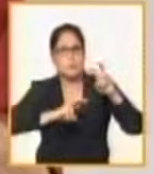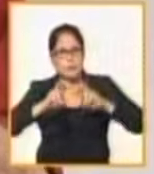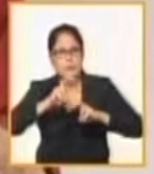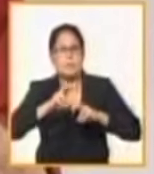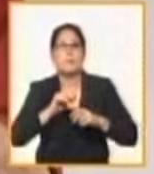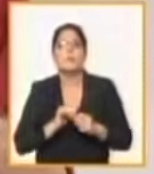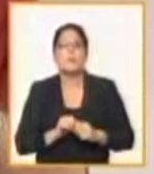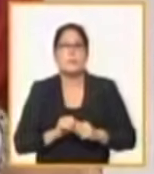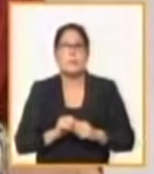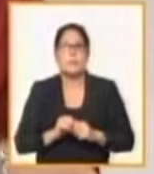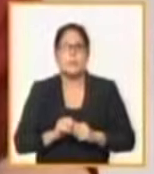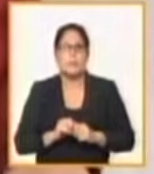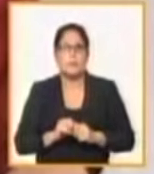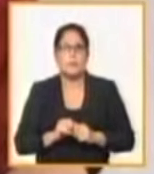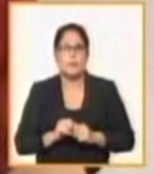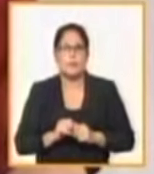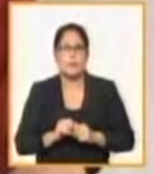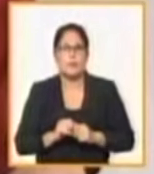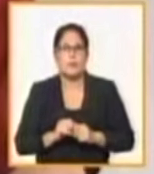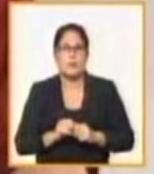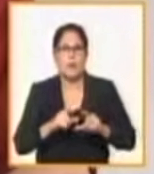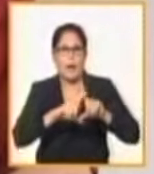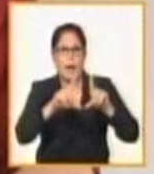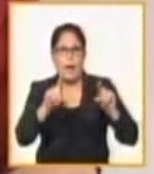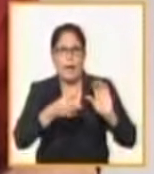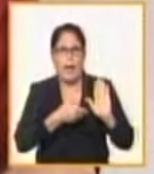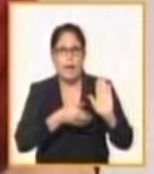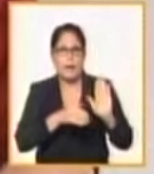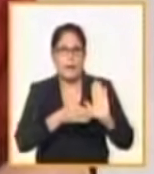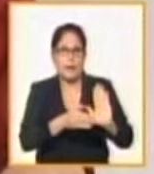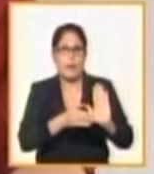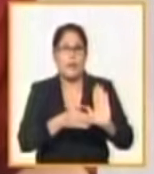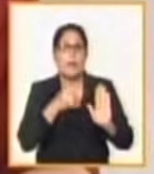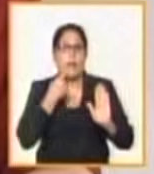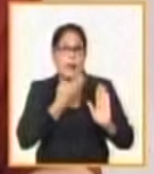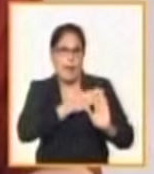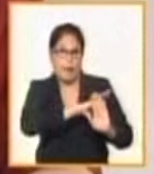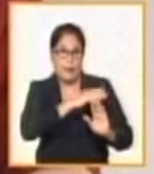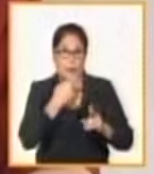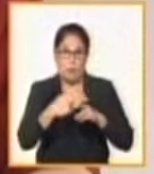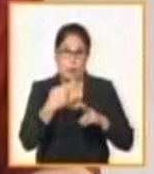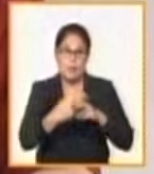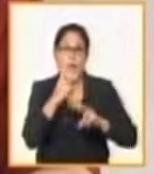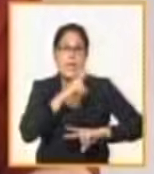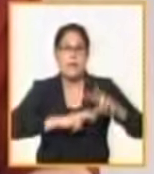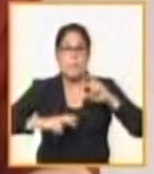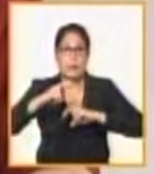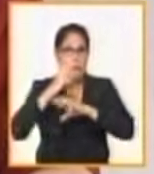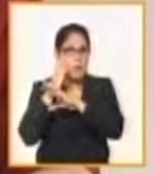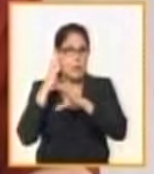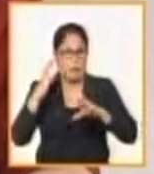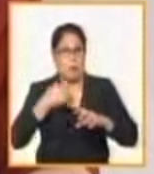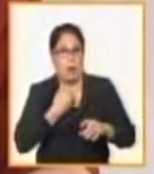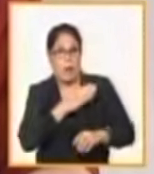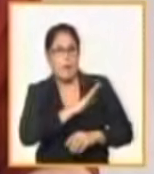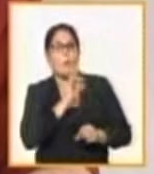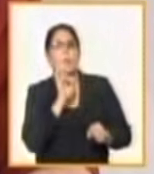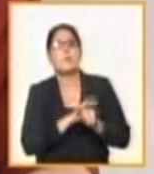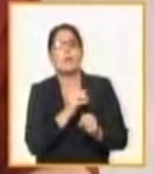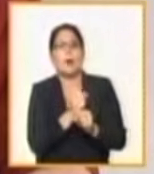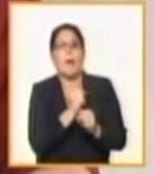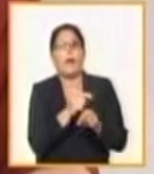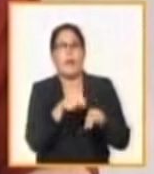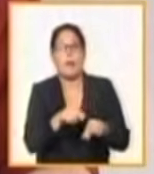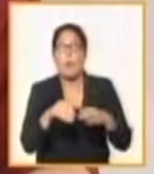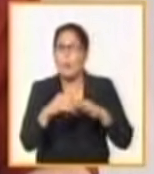con un carnet que decía investigador científico, mira tú. Pero bueno, ese día fue